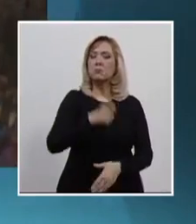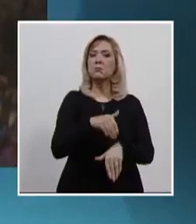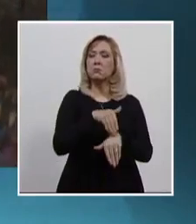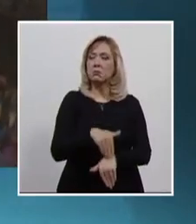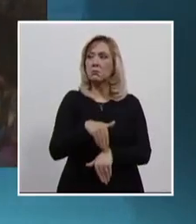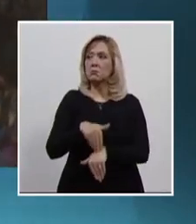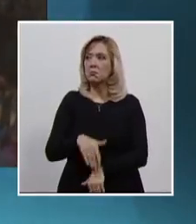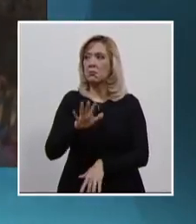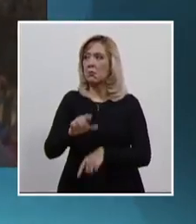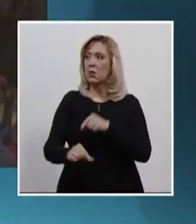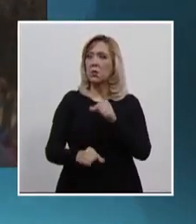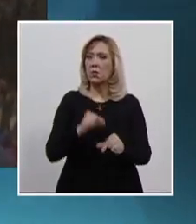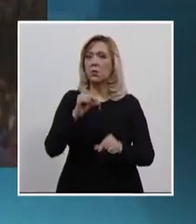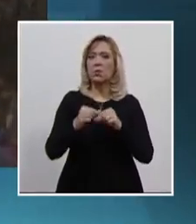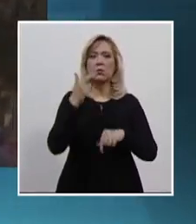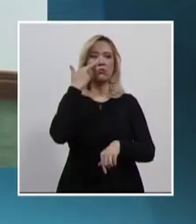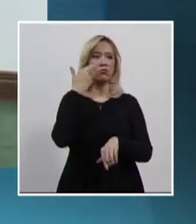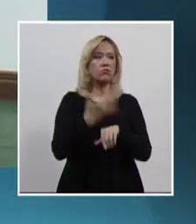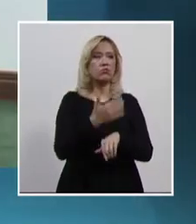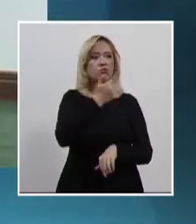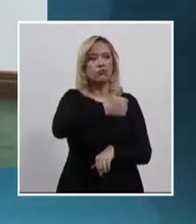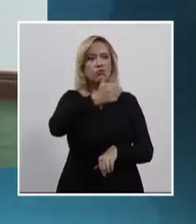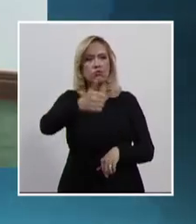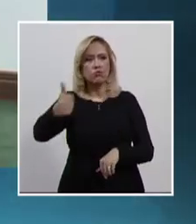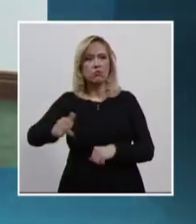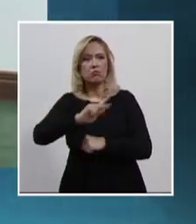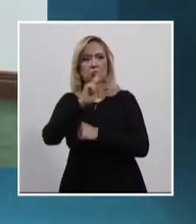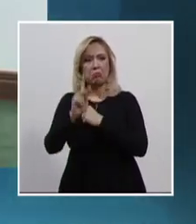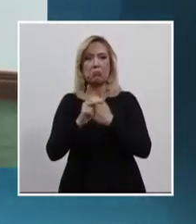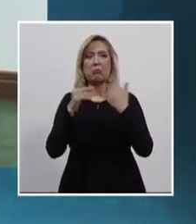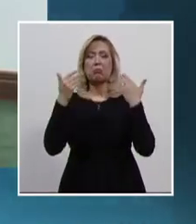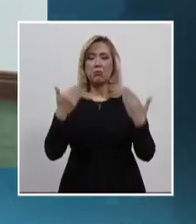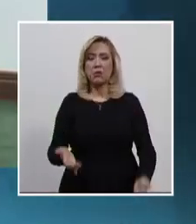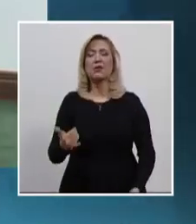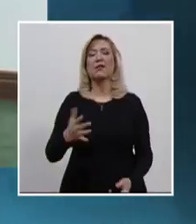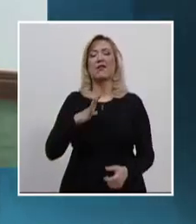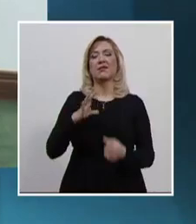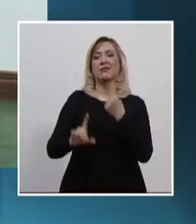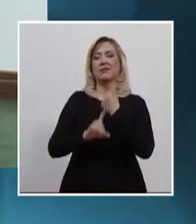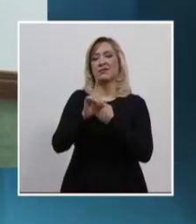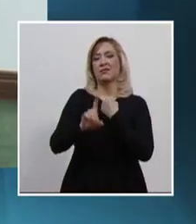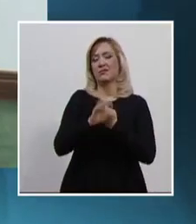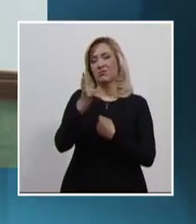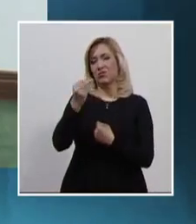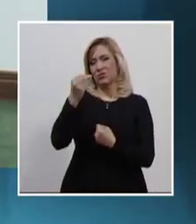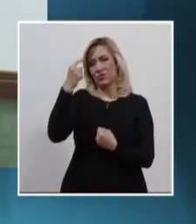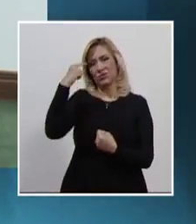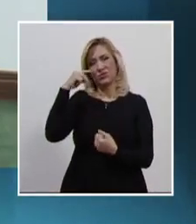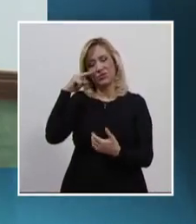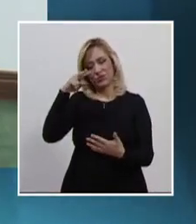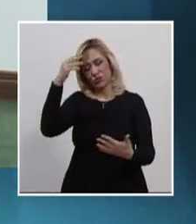de responsabilidad de los estados, pero también señaló los constantes desafíos a los que se enfrentan.